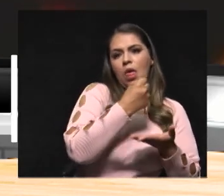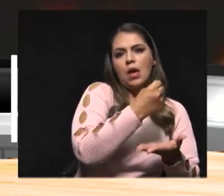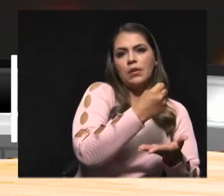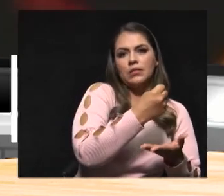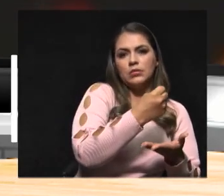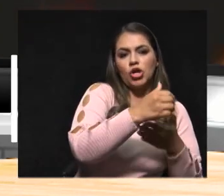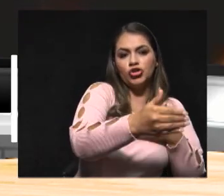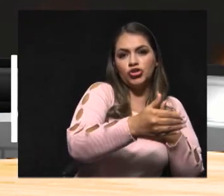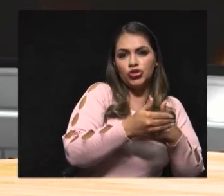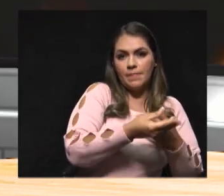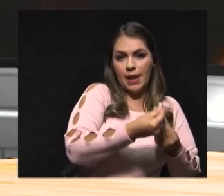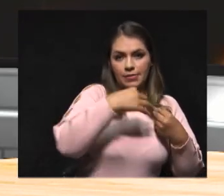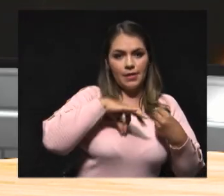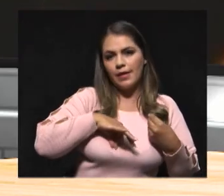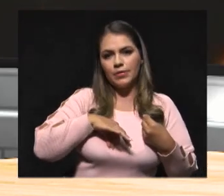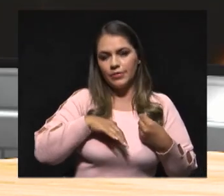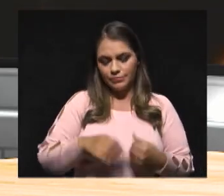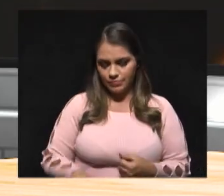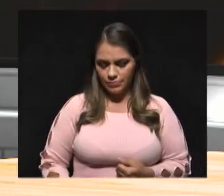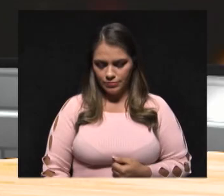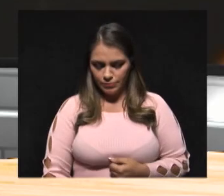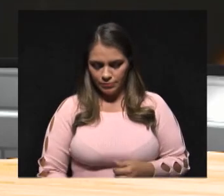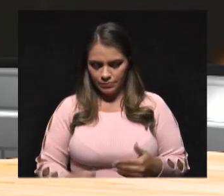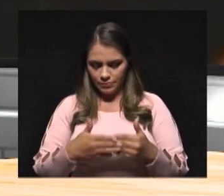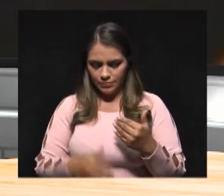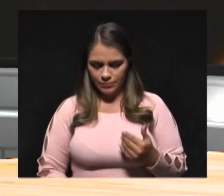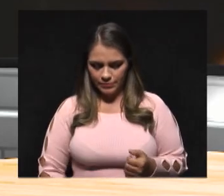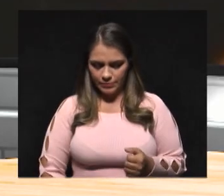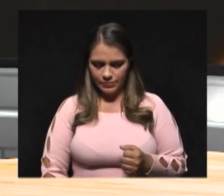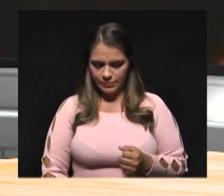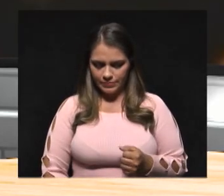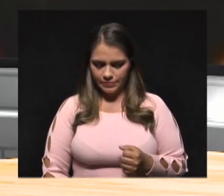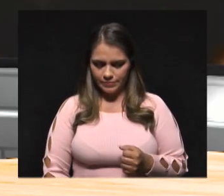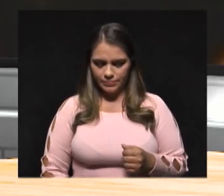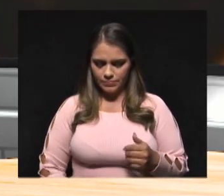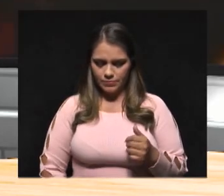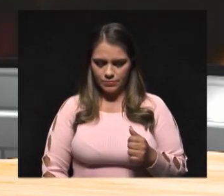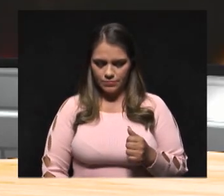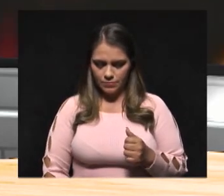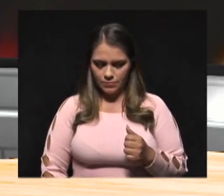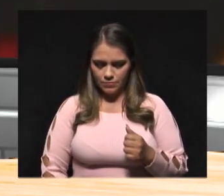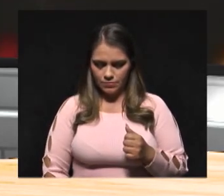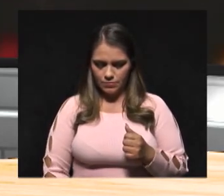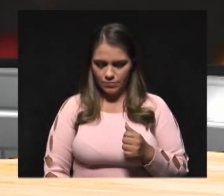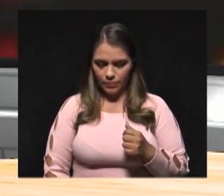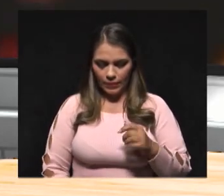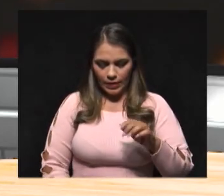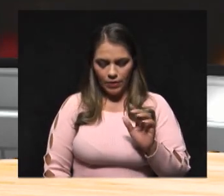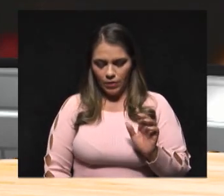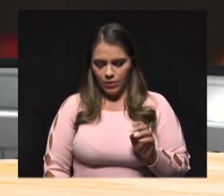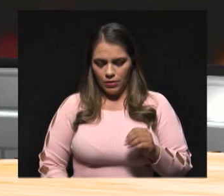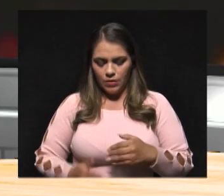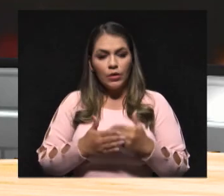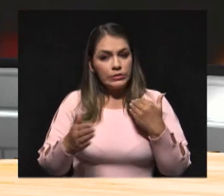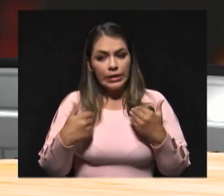corto plazo no me va a los resultados que yo necesito en mi plan de gobierno porque finalmente hay que mostrar unos resultados de gestión entonces si se necesita un poco